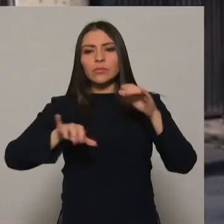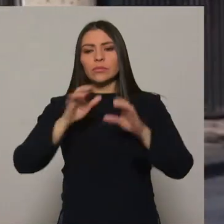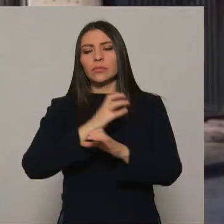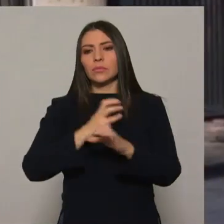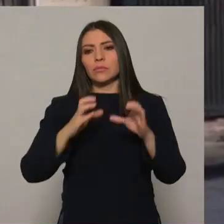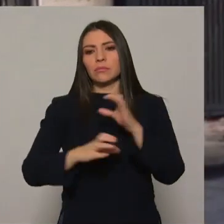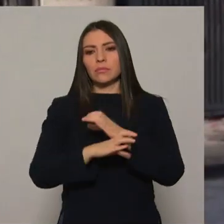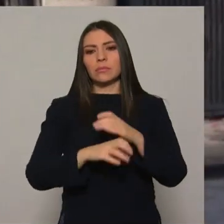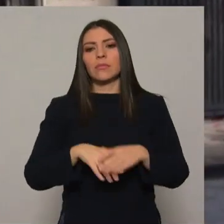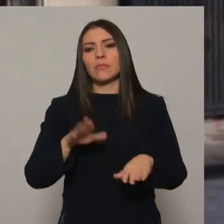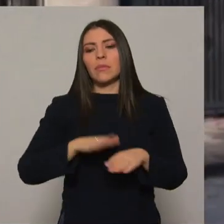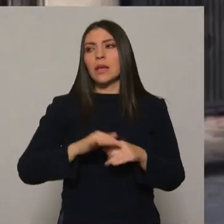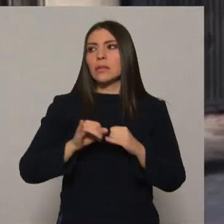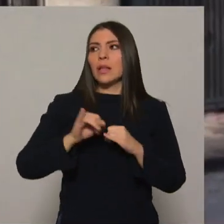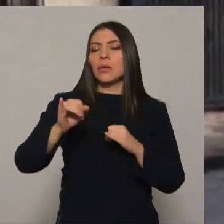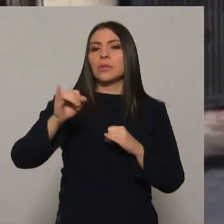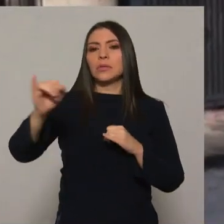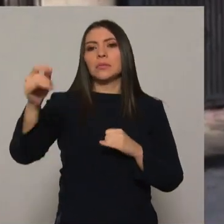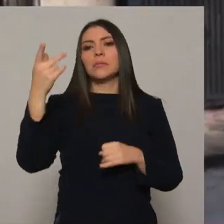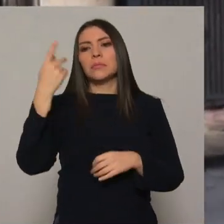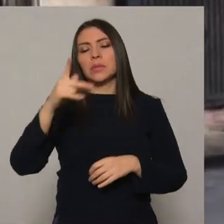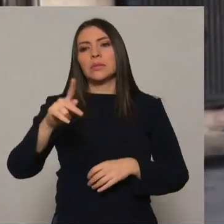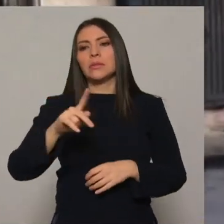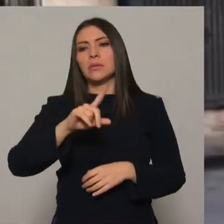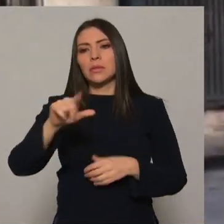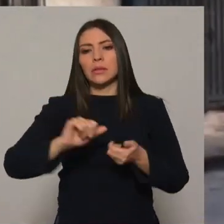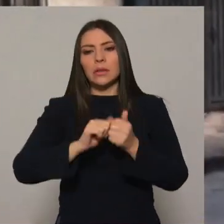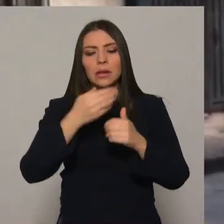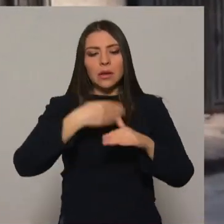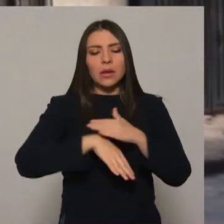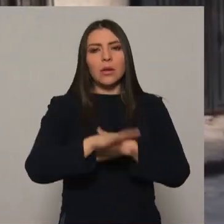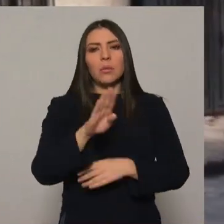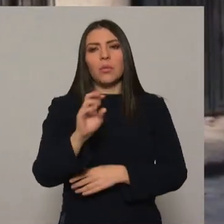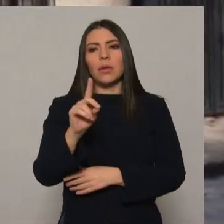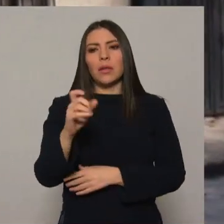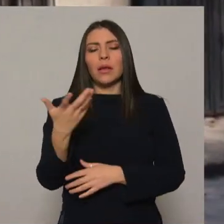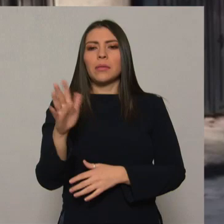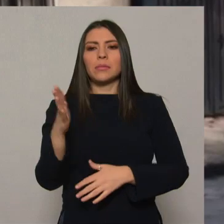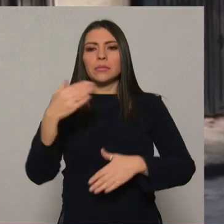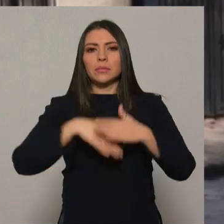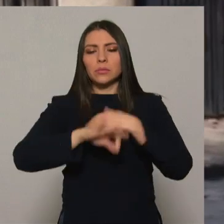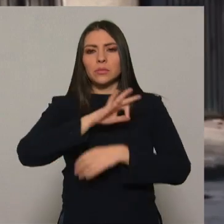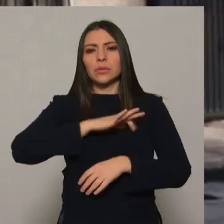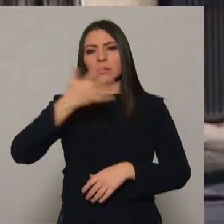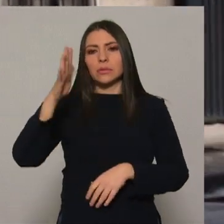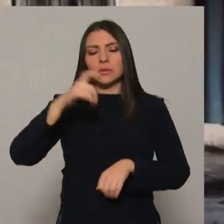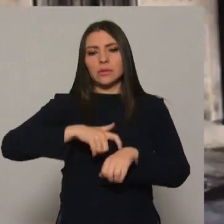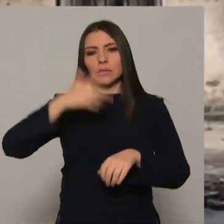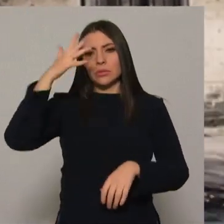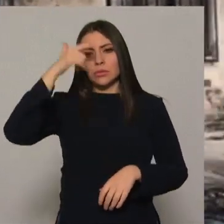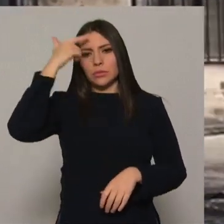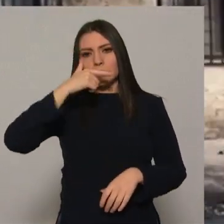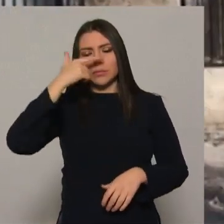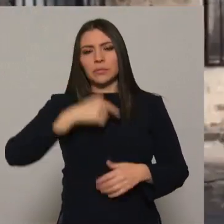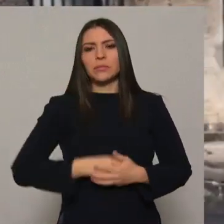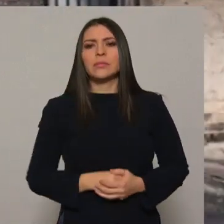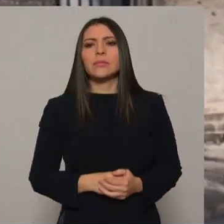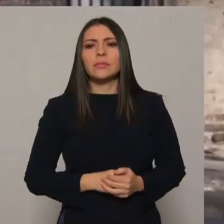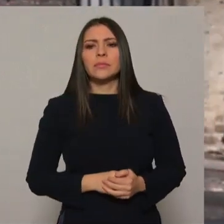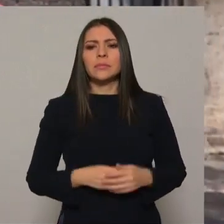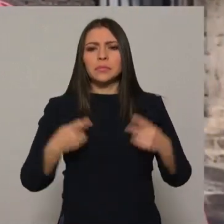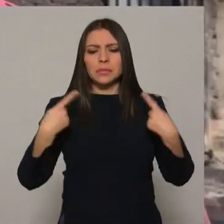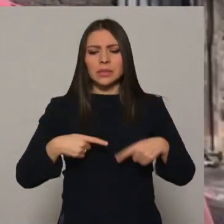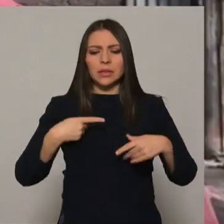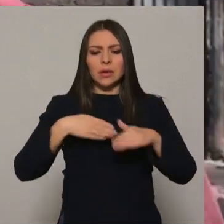nos alejaron más lejos, pero sí ya nos dejaron entrar a la bodega ya como a las 10 de la noche. Oye, más o menos ¿cuántas personas estaban dentro